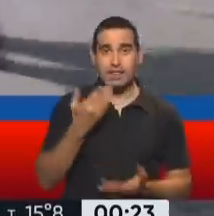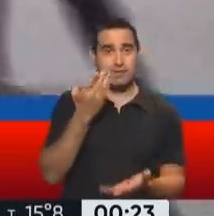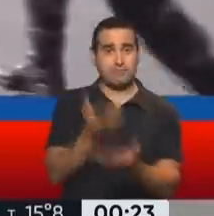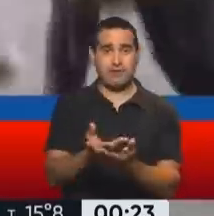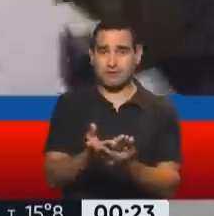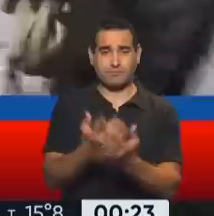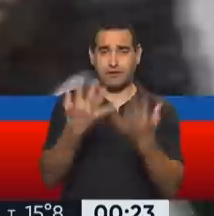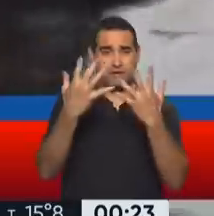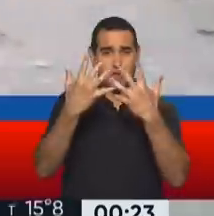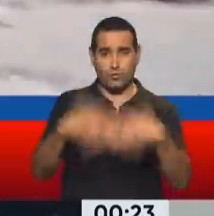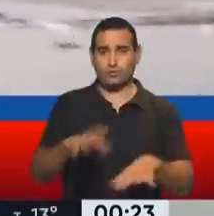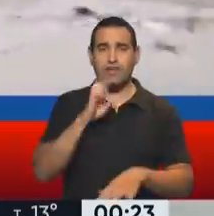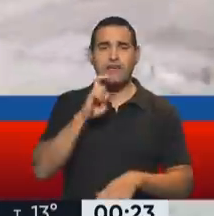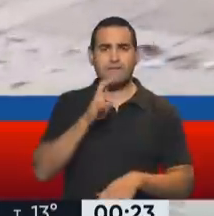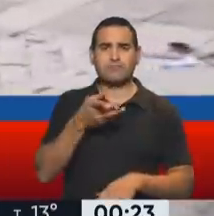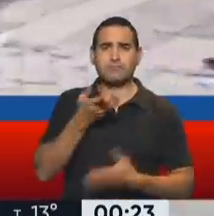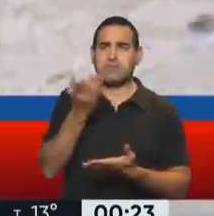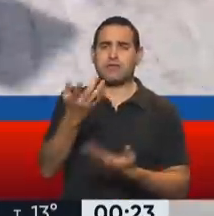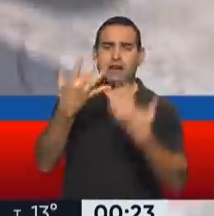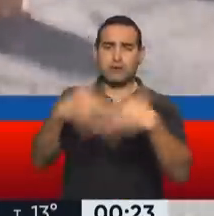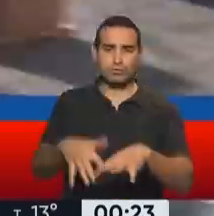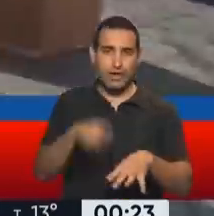de manera pública de Evo Morales, estaba